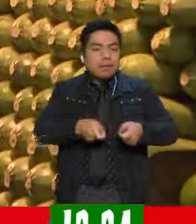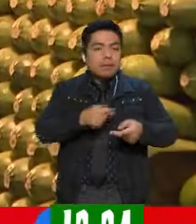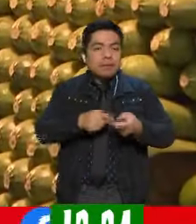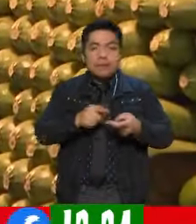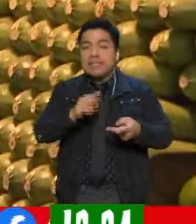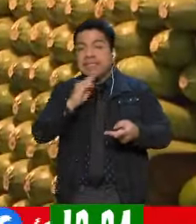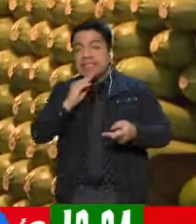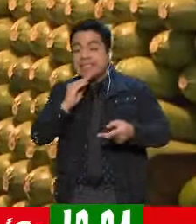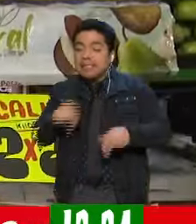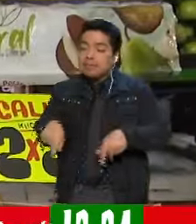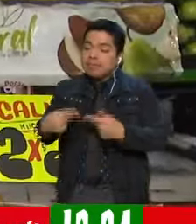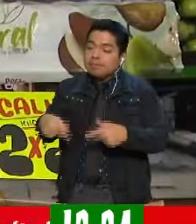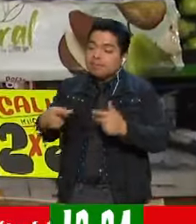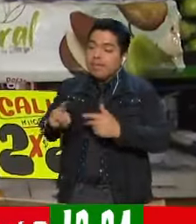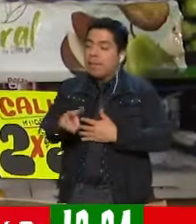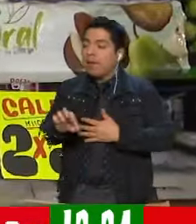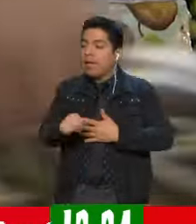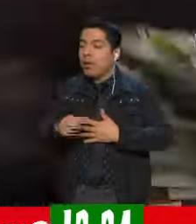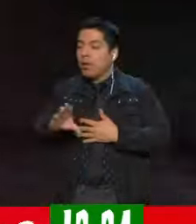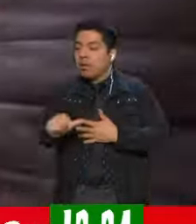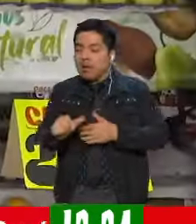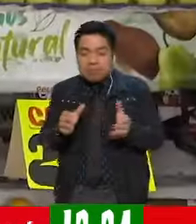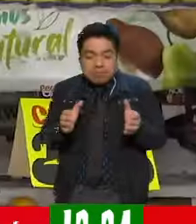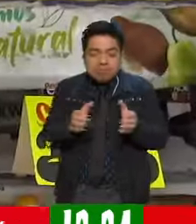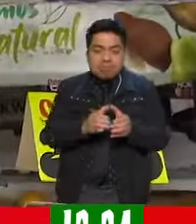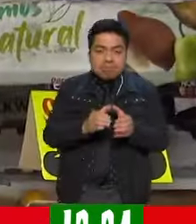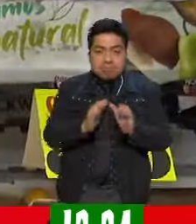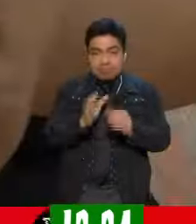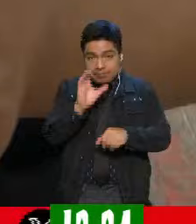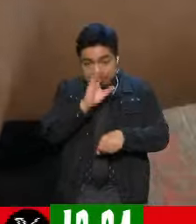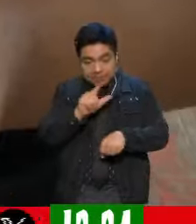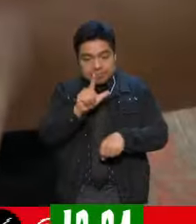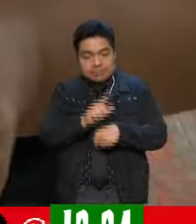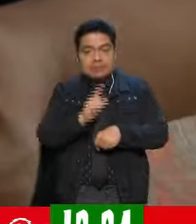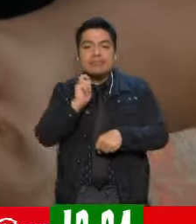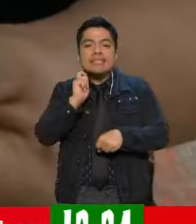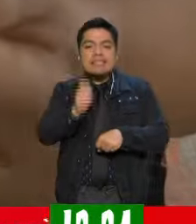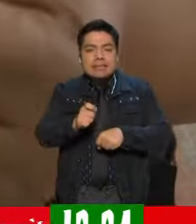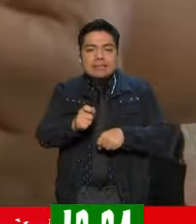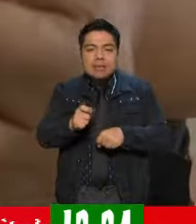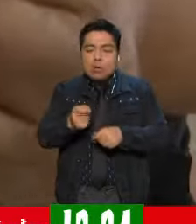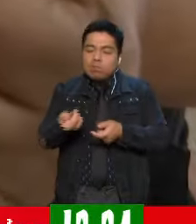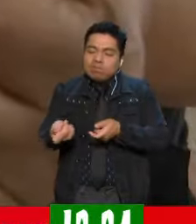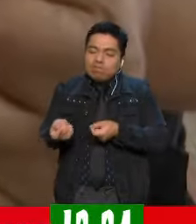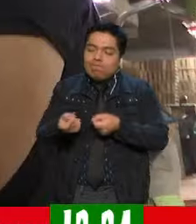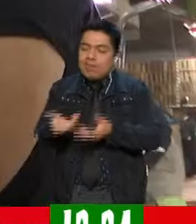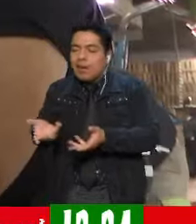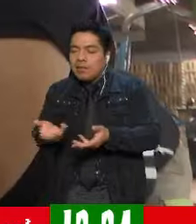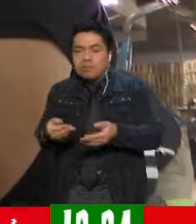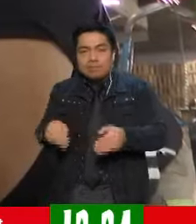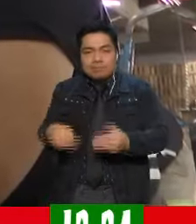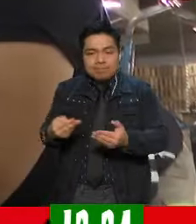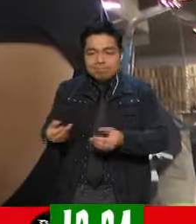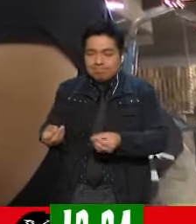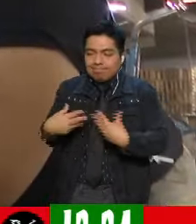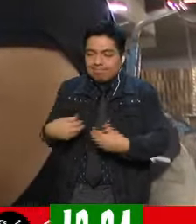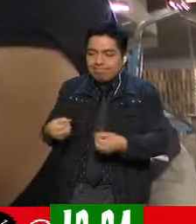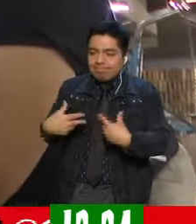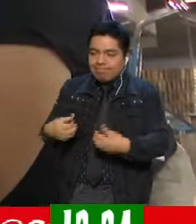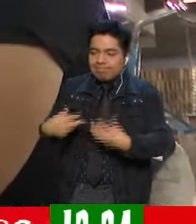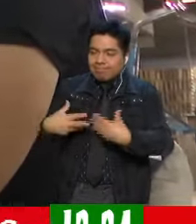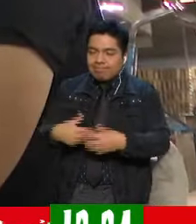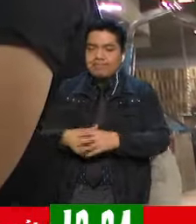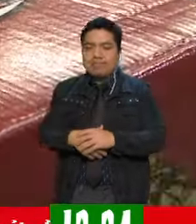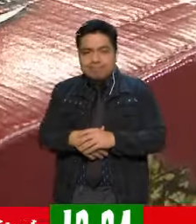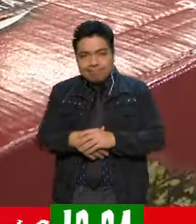comerciante para Verónica este pequeño espacio cultural es una forma de devolverle a este gran mercado un poco de lo mucho que le ha